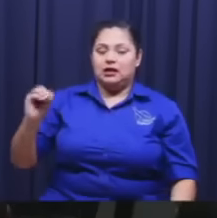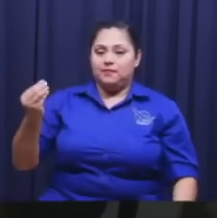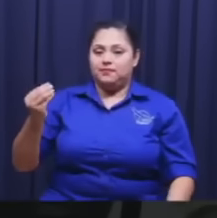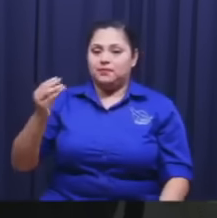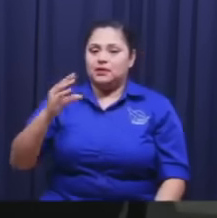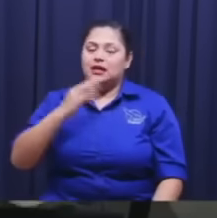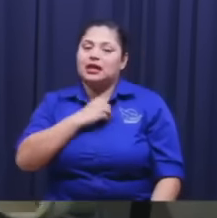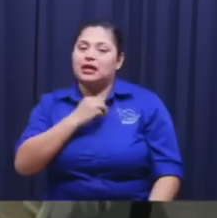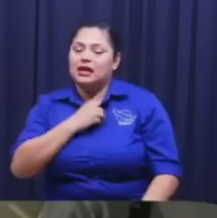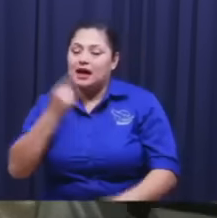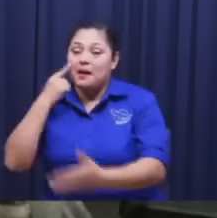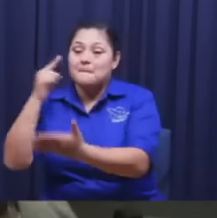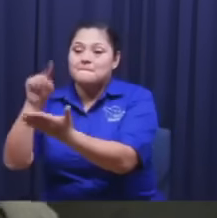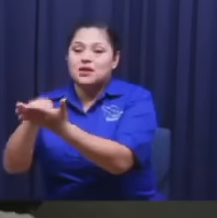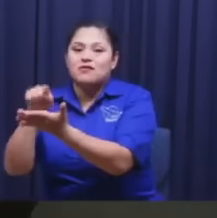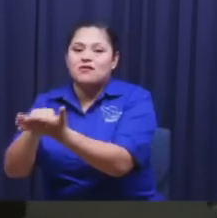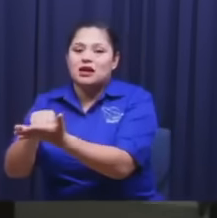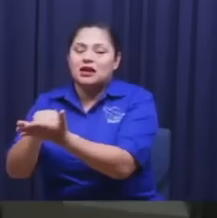un